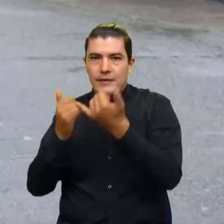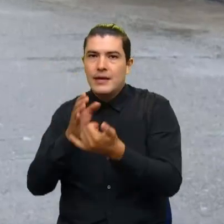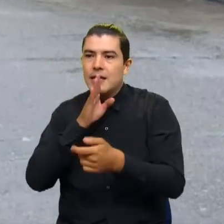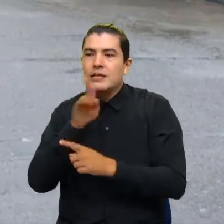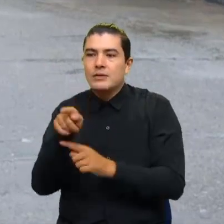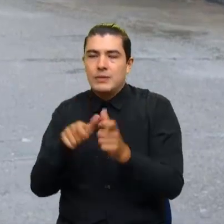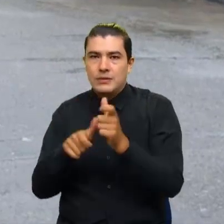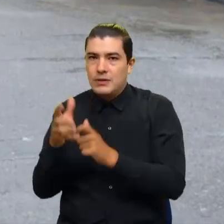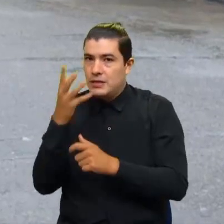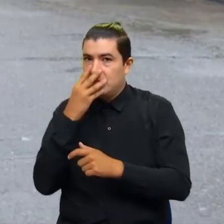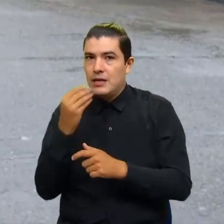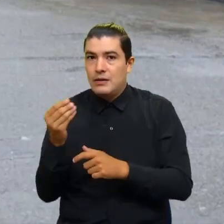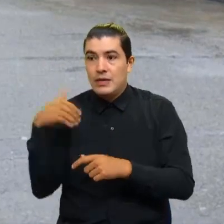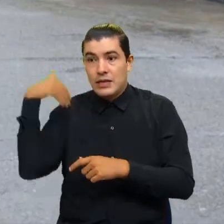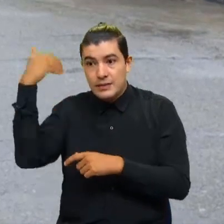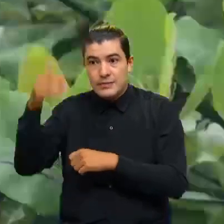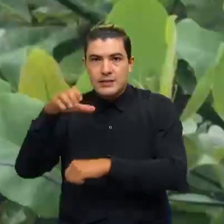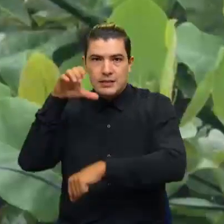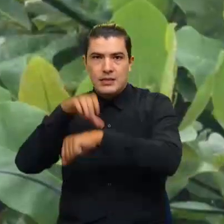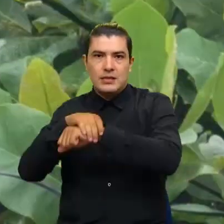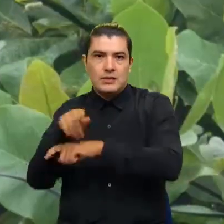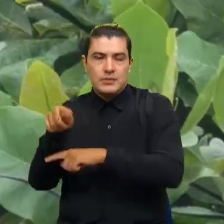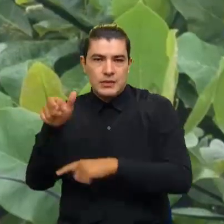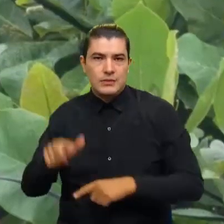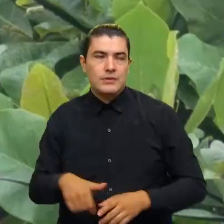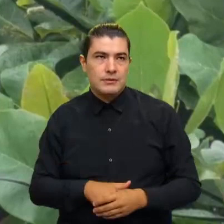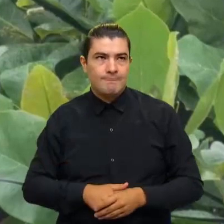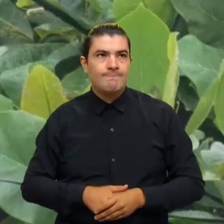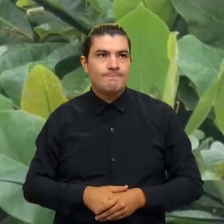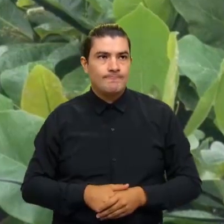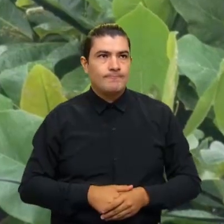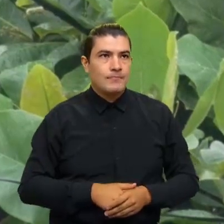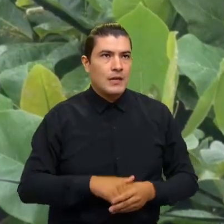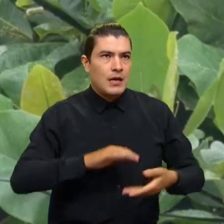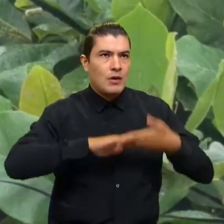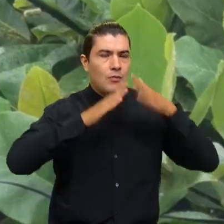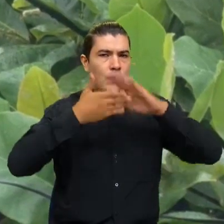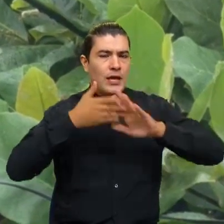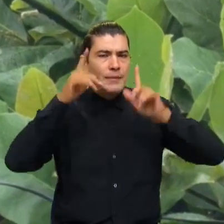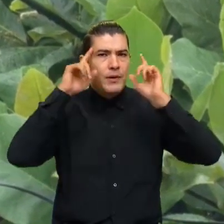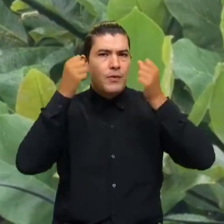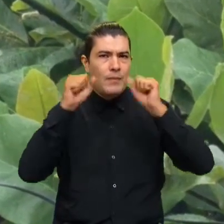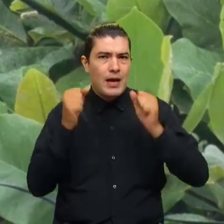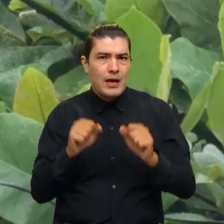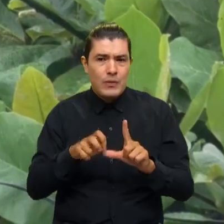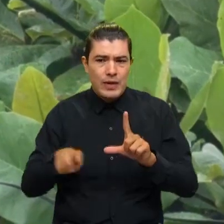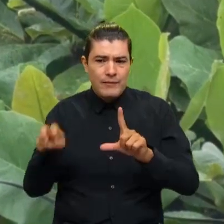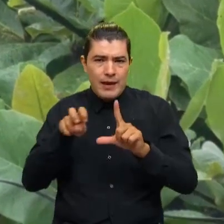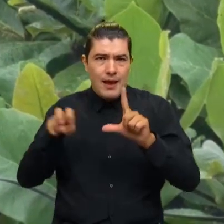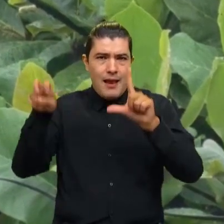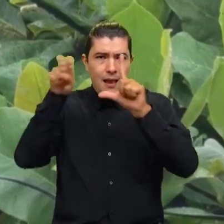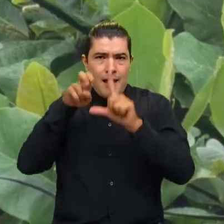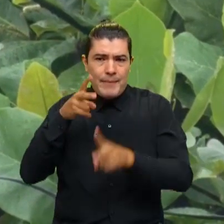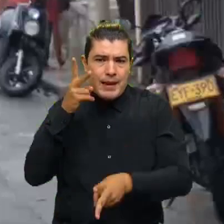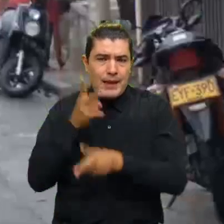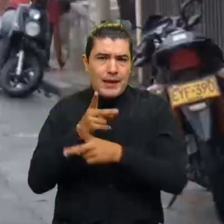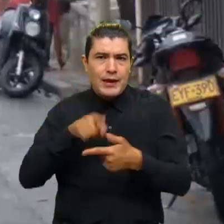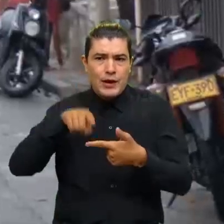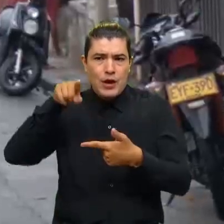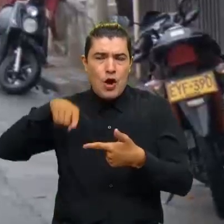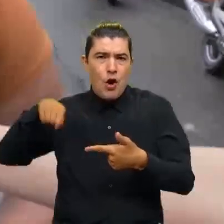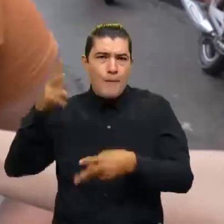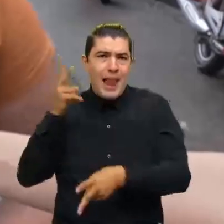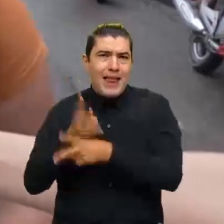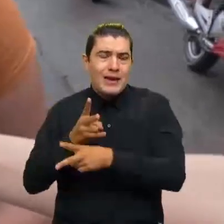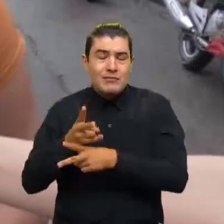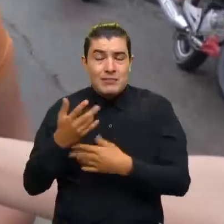delincuentes y pudimos dar captura. La comunidad teme que los índices de inseguridad aumenten nuevamente. Tenemos miedo con los altos